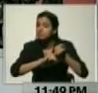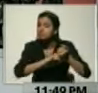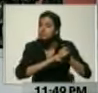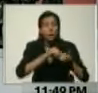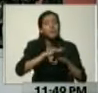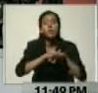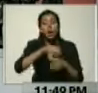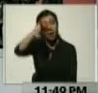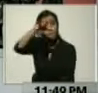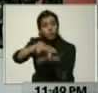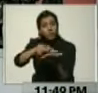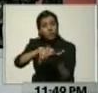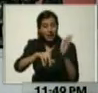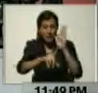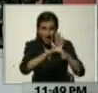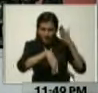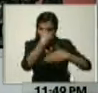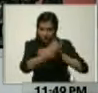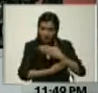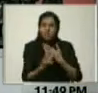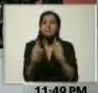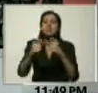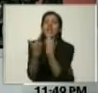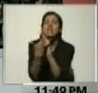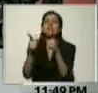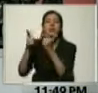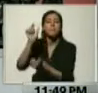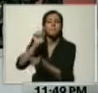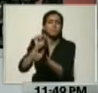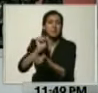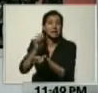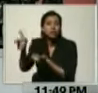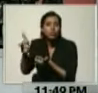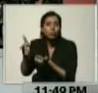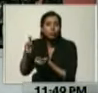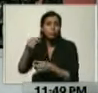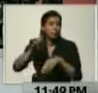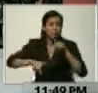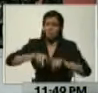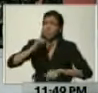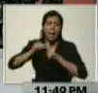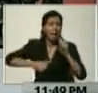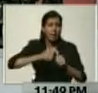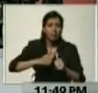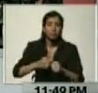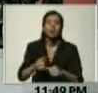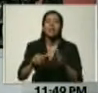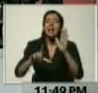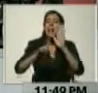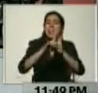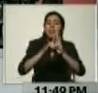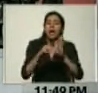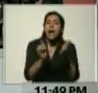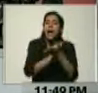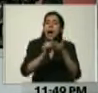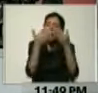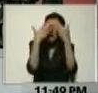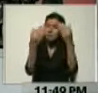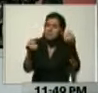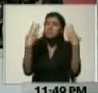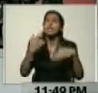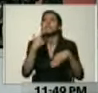Aprobando una ley hecha por delincuentes para liberar a delincuentes. Una ley de amnesia que ellos buscan disfrazar con el discurso de la